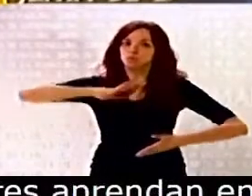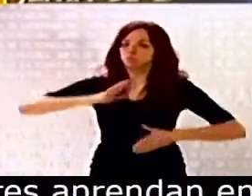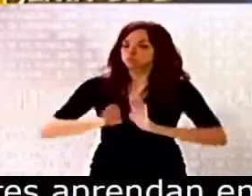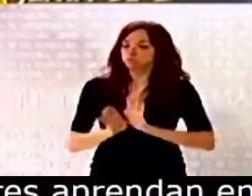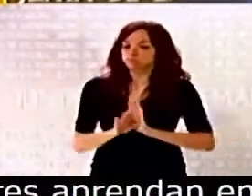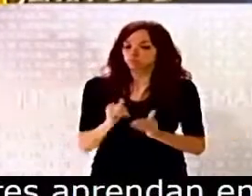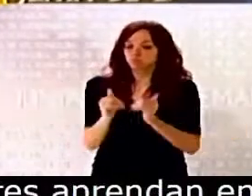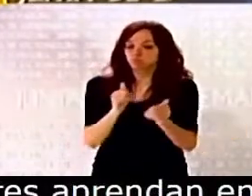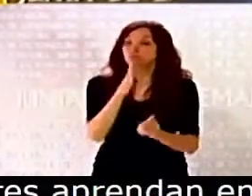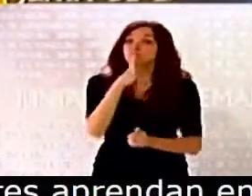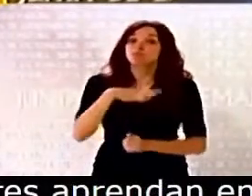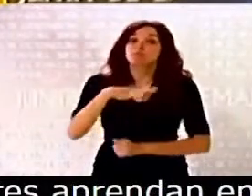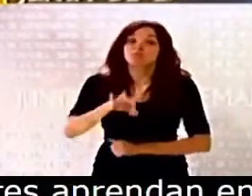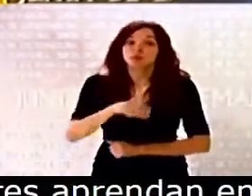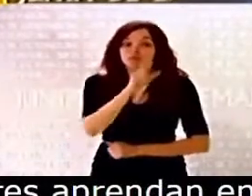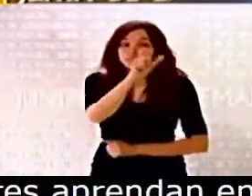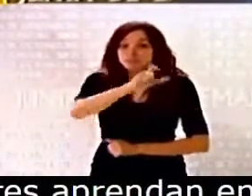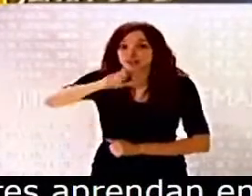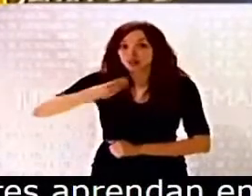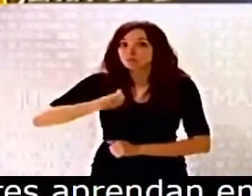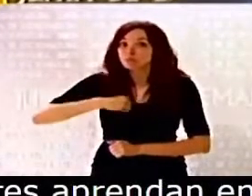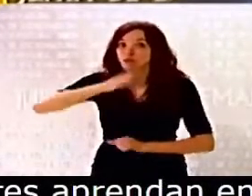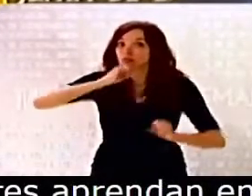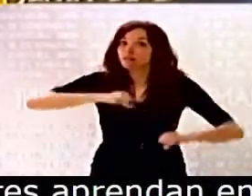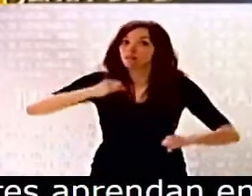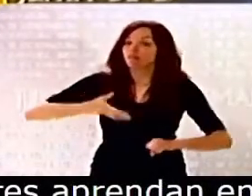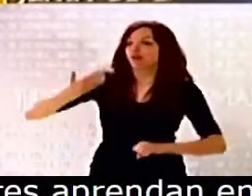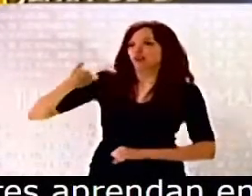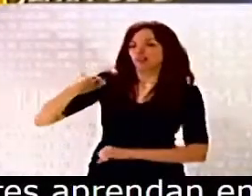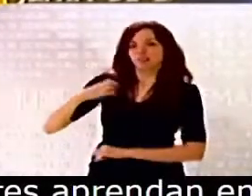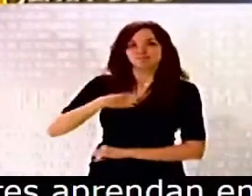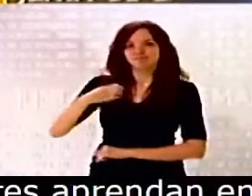donde tuvieron que hacerlo no pudieron hacerlo.